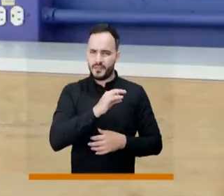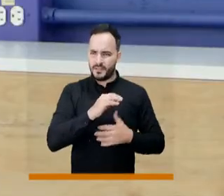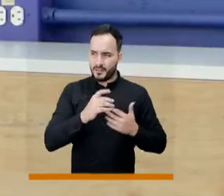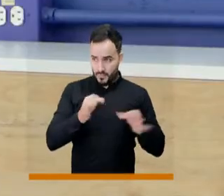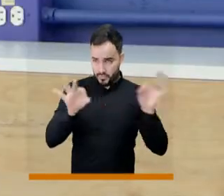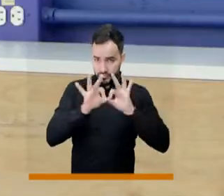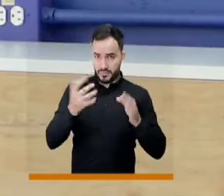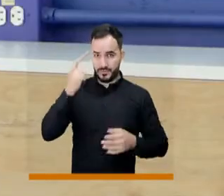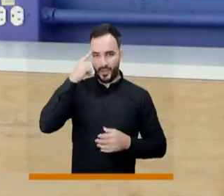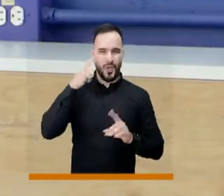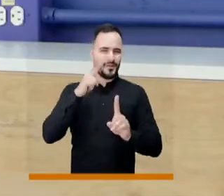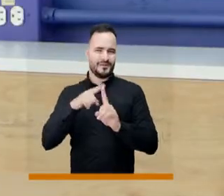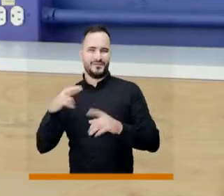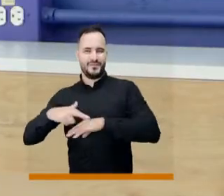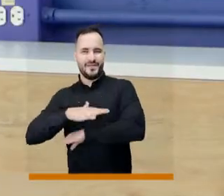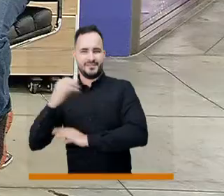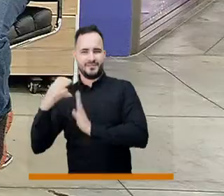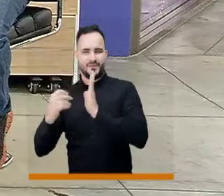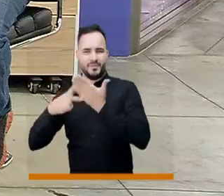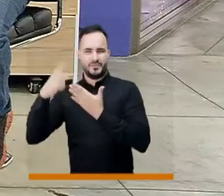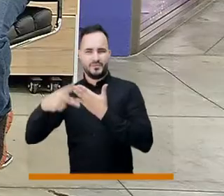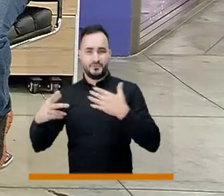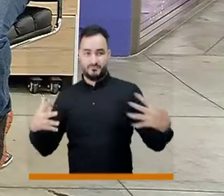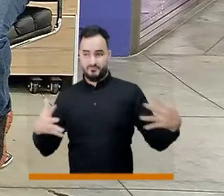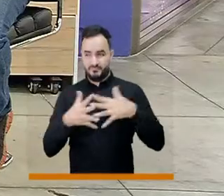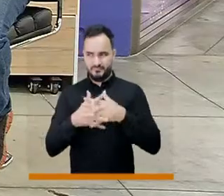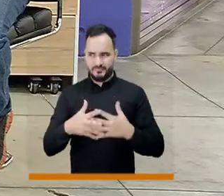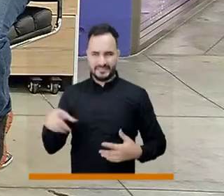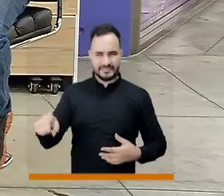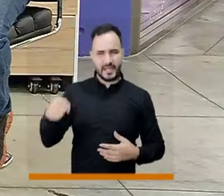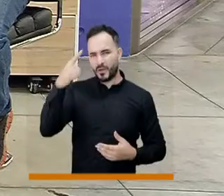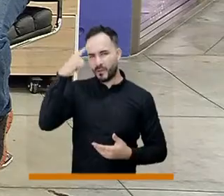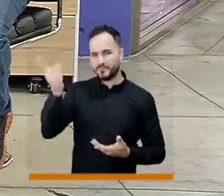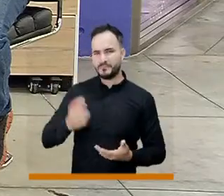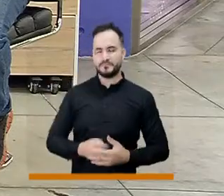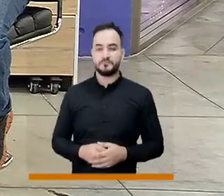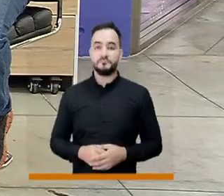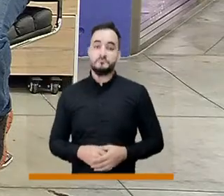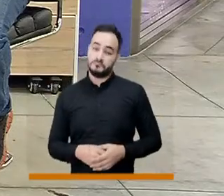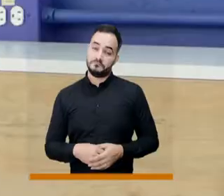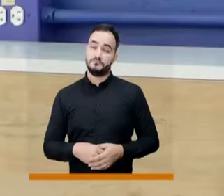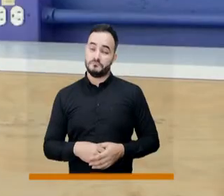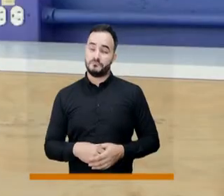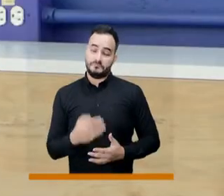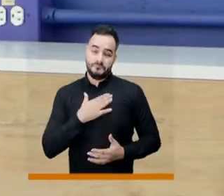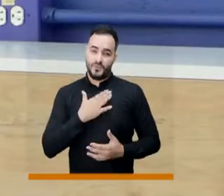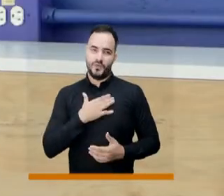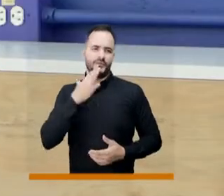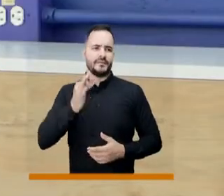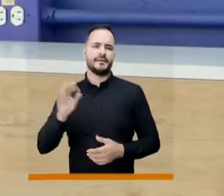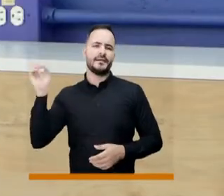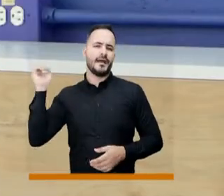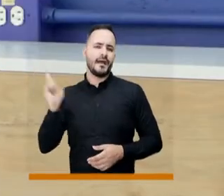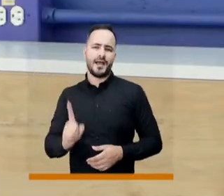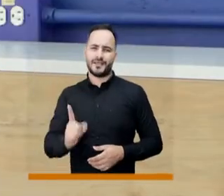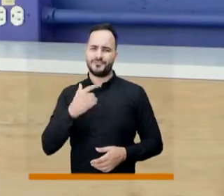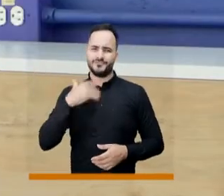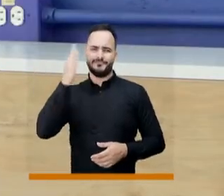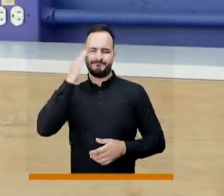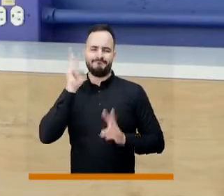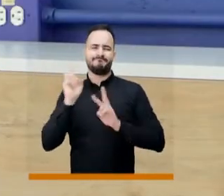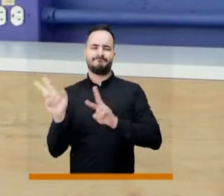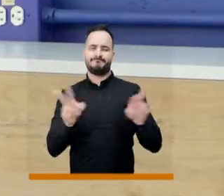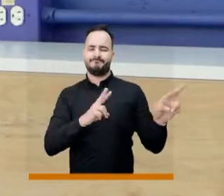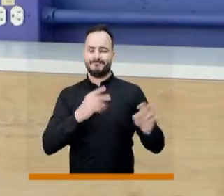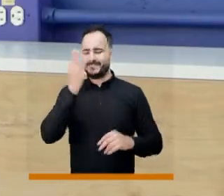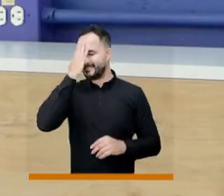alianzas público-privadas para que esos coworking puedan funcionar en los acuerdos, para que se puedan integrar con los valles del